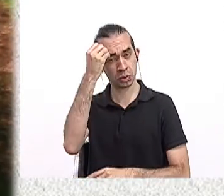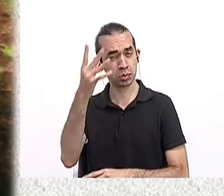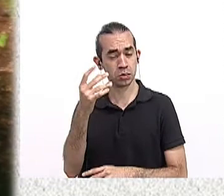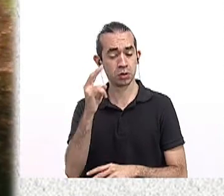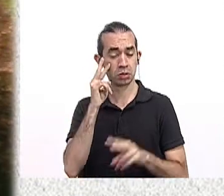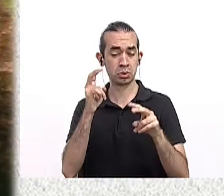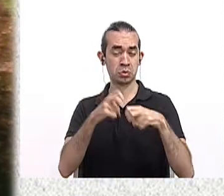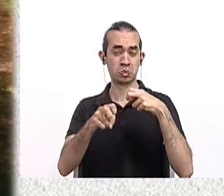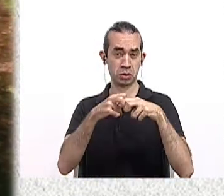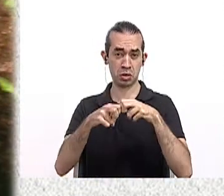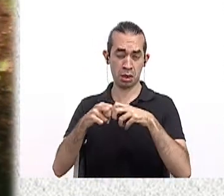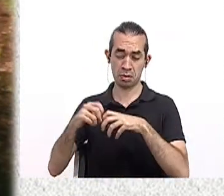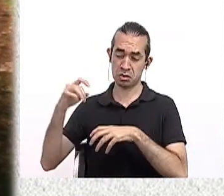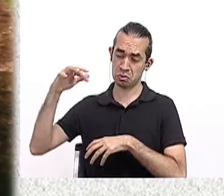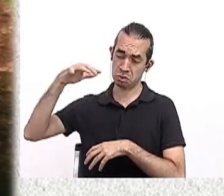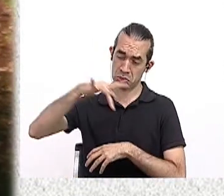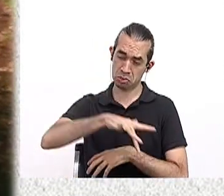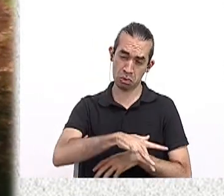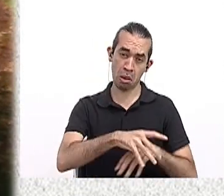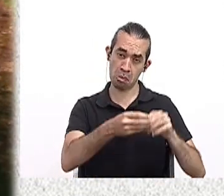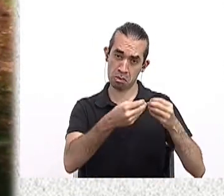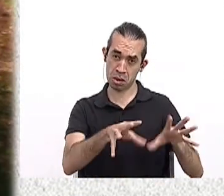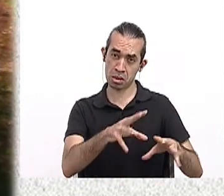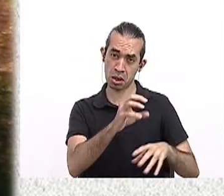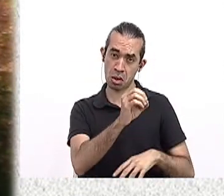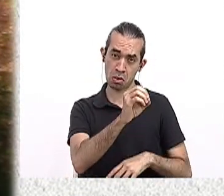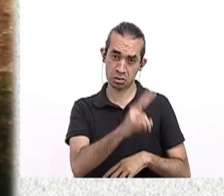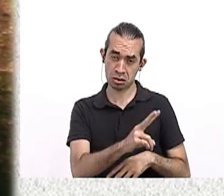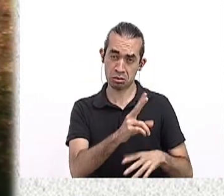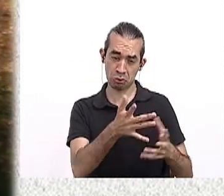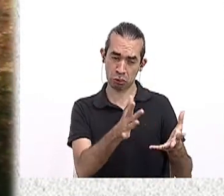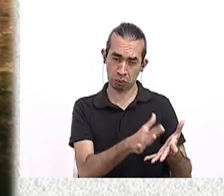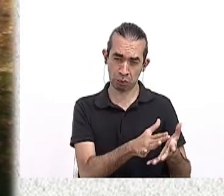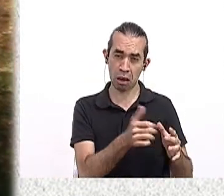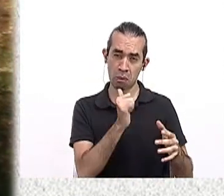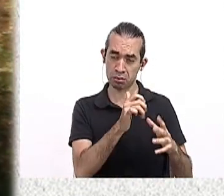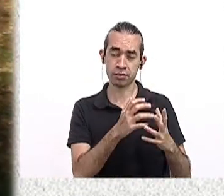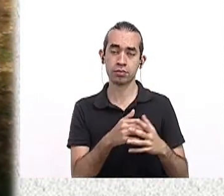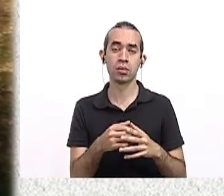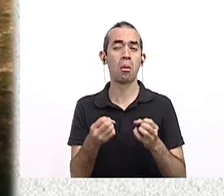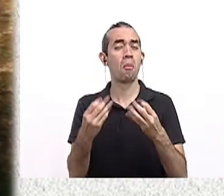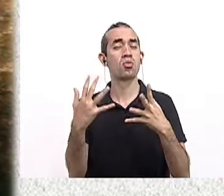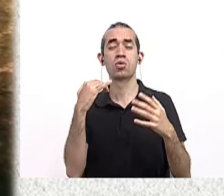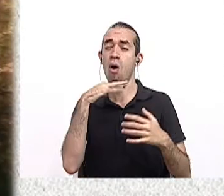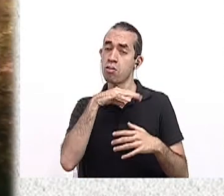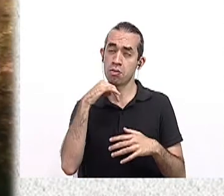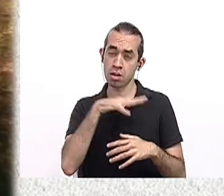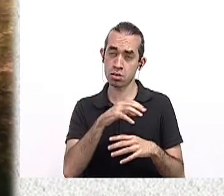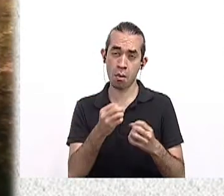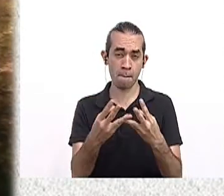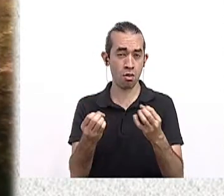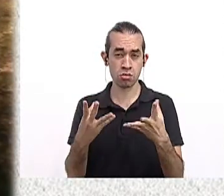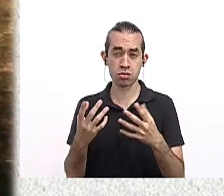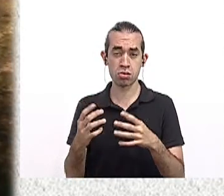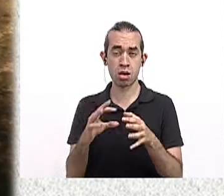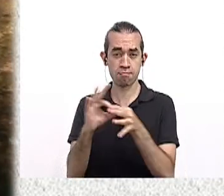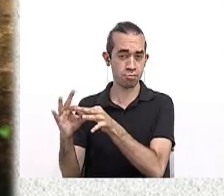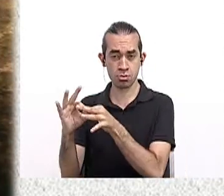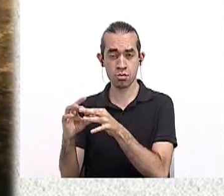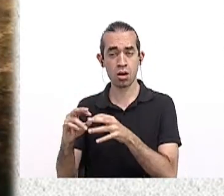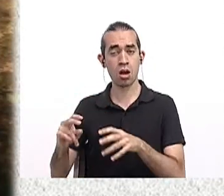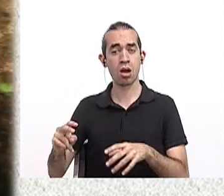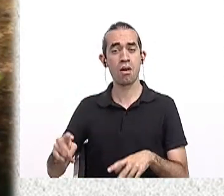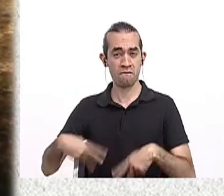y en casos muy extremos en que haya muchísima contaminación es decir muchísima materia orgánica producto de